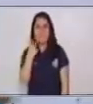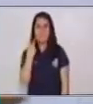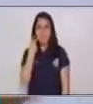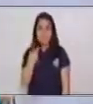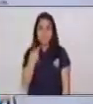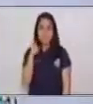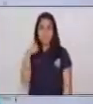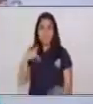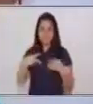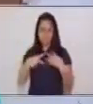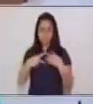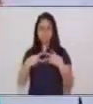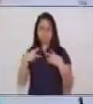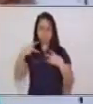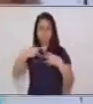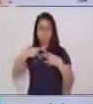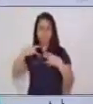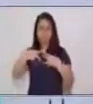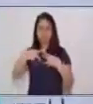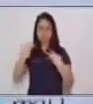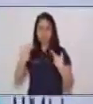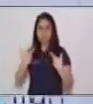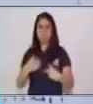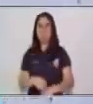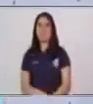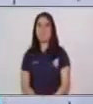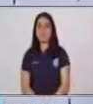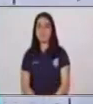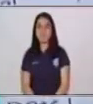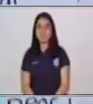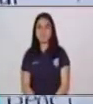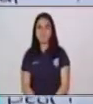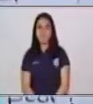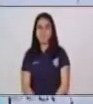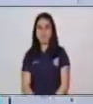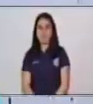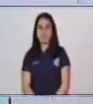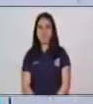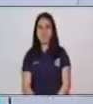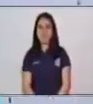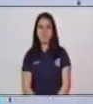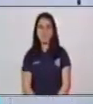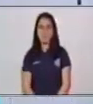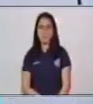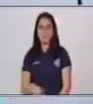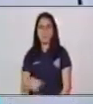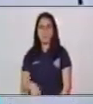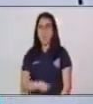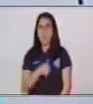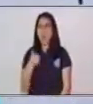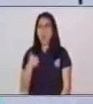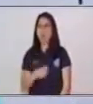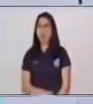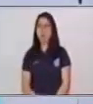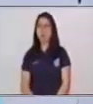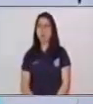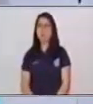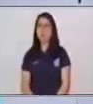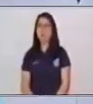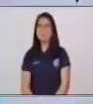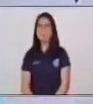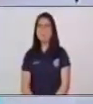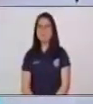¿Sí? En sus palabras, encia y encia. Y miré rima con rasgué.